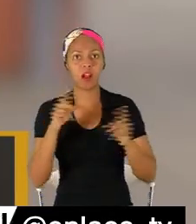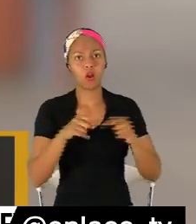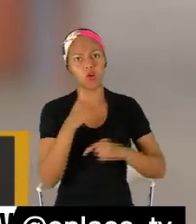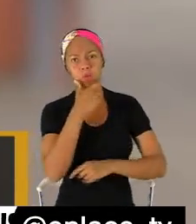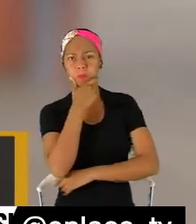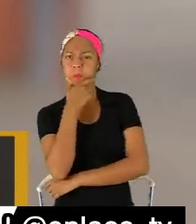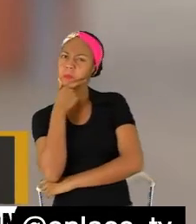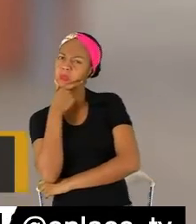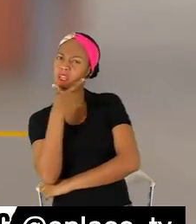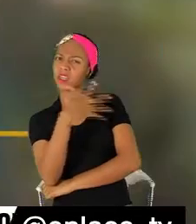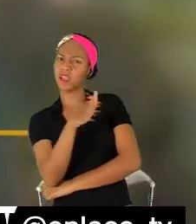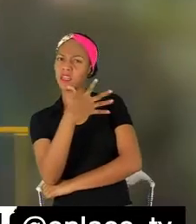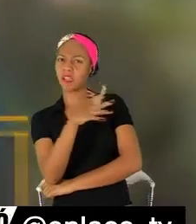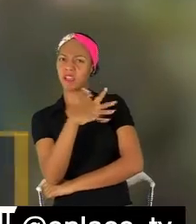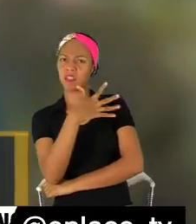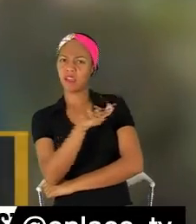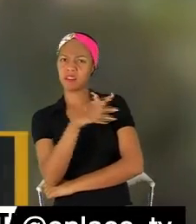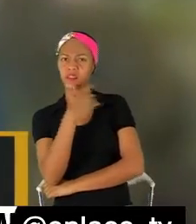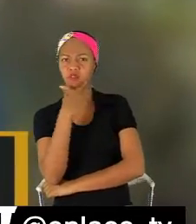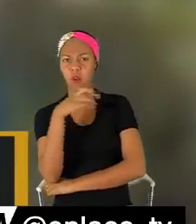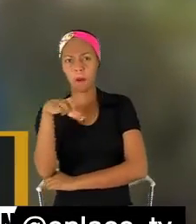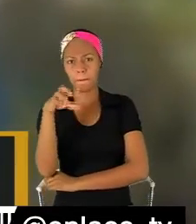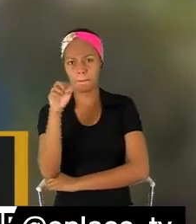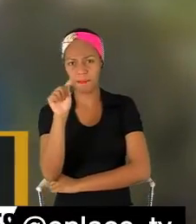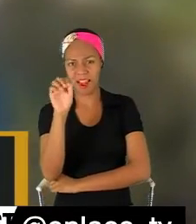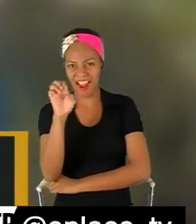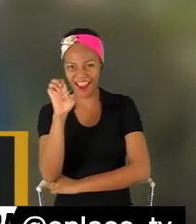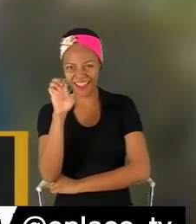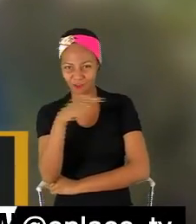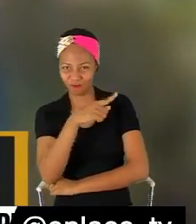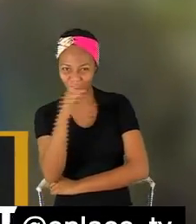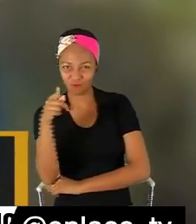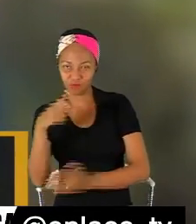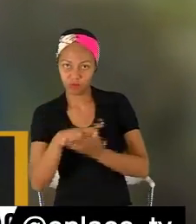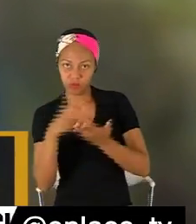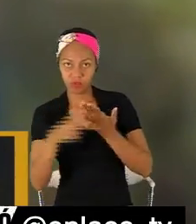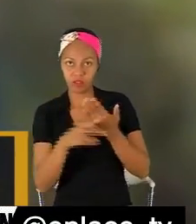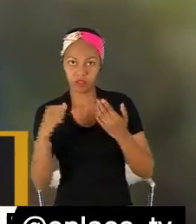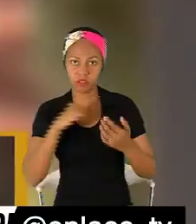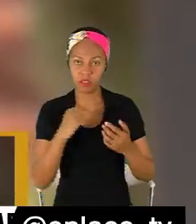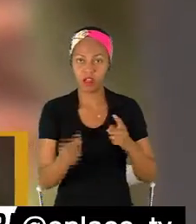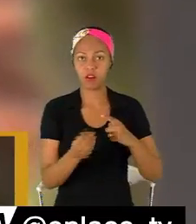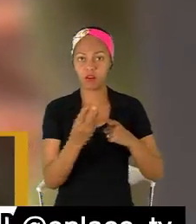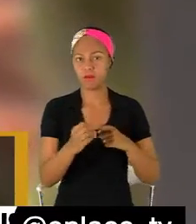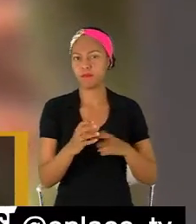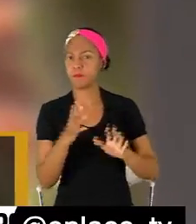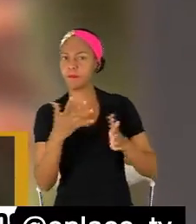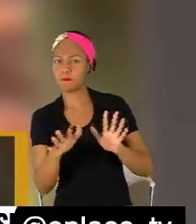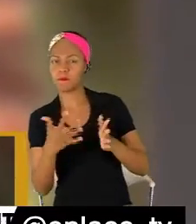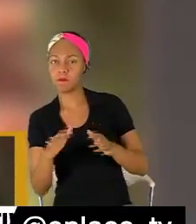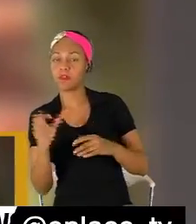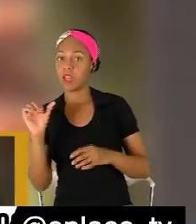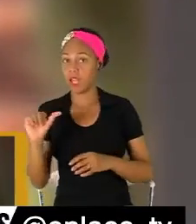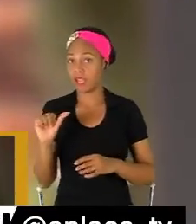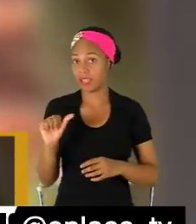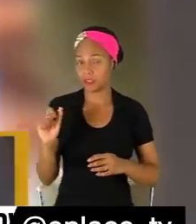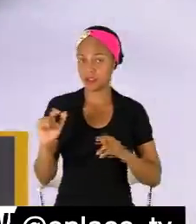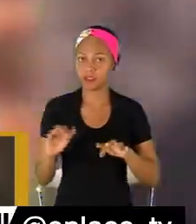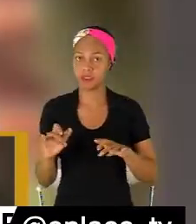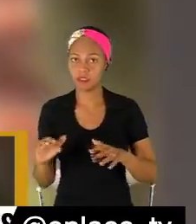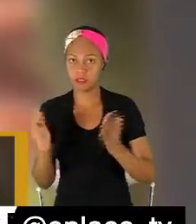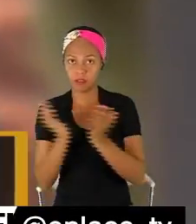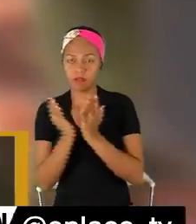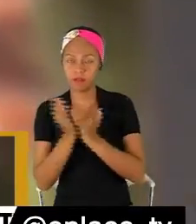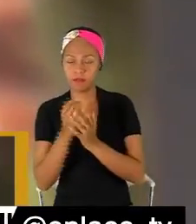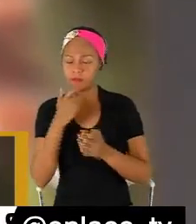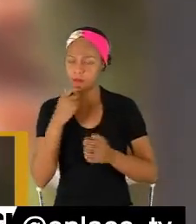anomalías en el programa de alimentación escolar PAE en la Escuela Normal Superior Cristo Rey. Al respecto, la Secretaría de Educación, Yesenia Jaraba, iniciará una investigación